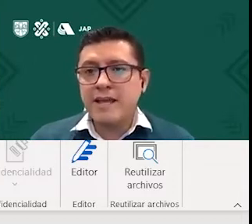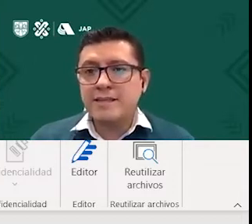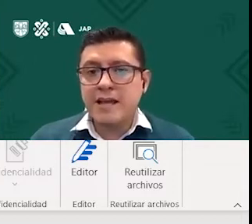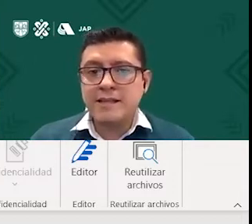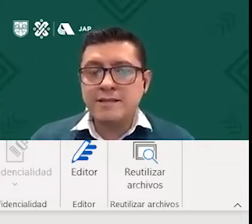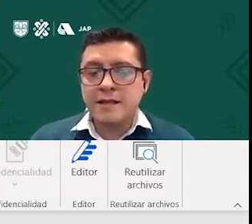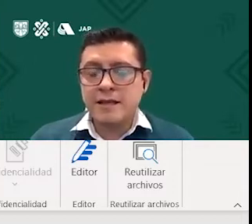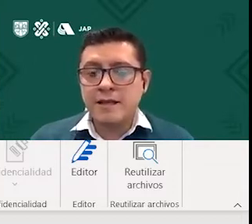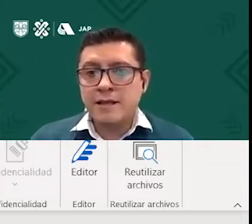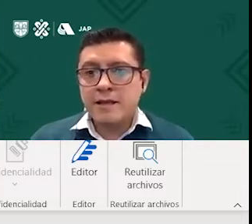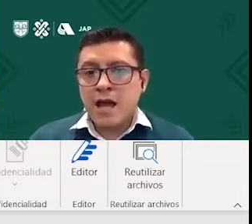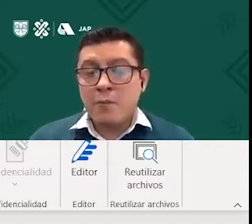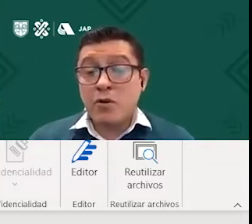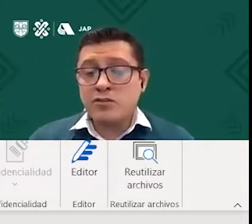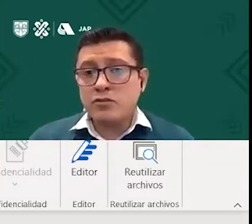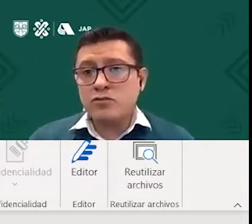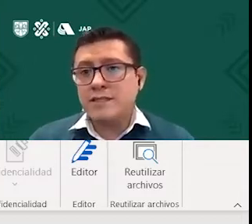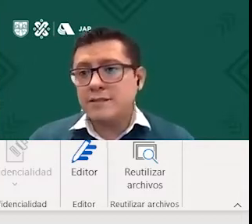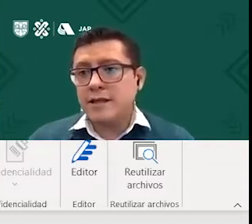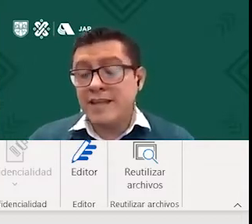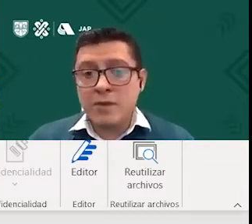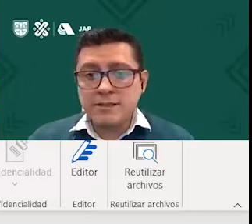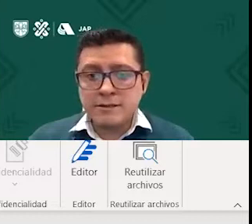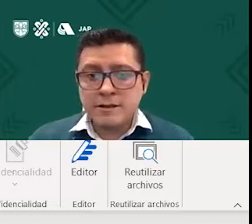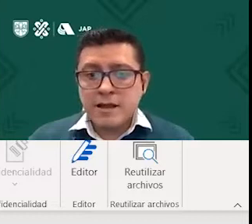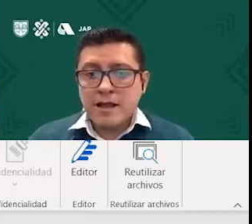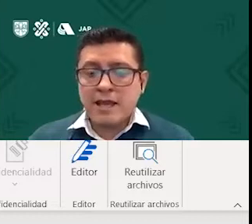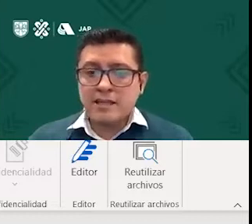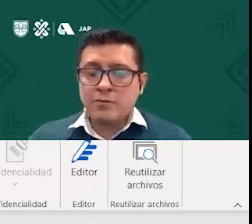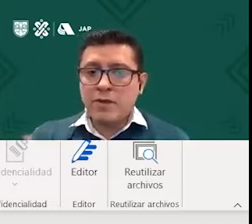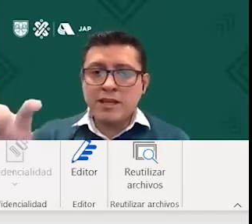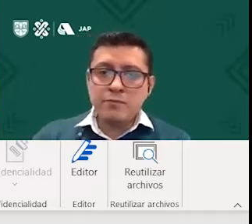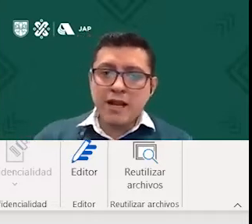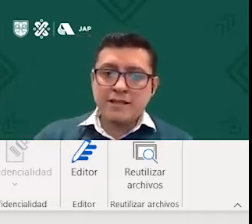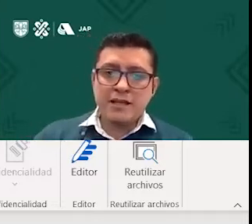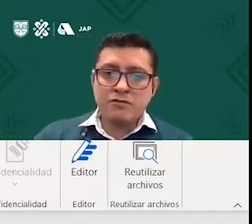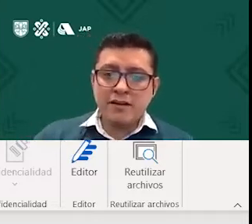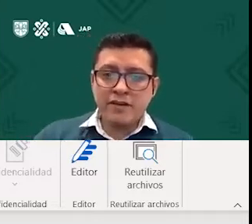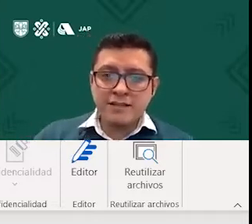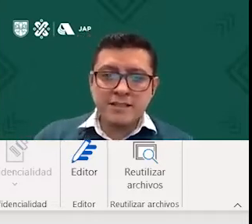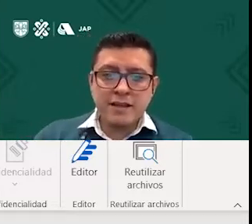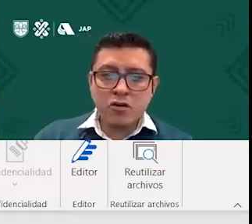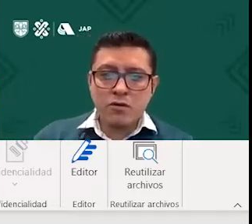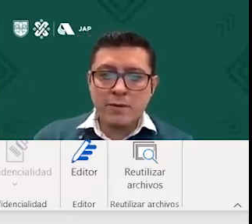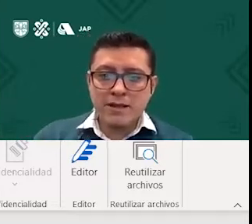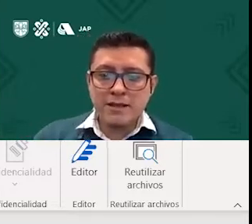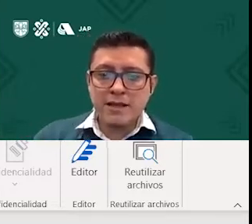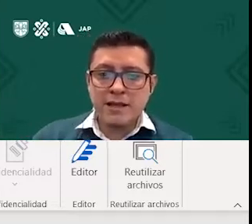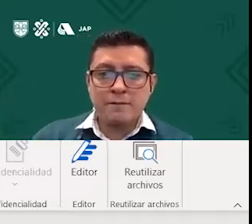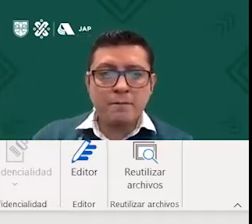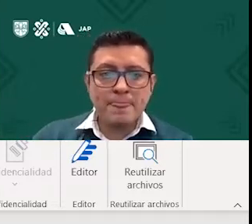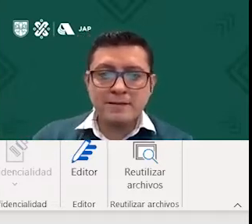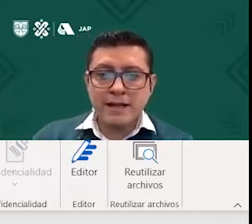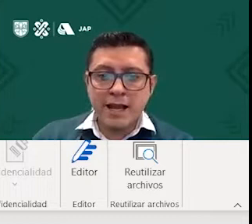del día están este aprobando otros este temas aquí simplemente es para que se den una referencia de cómo debe